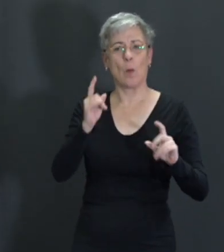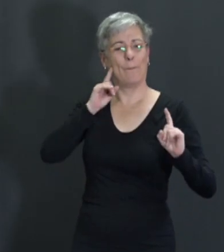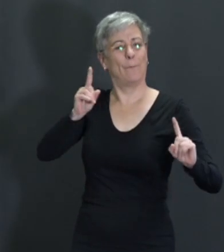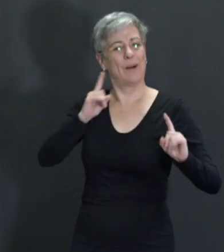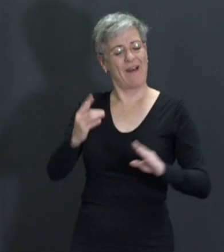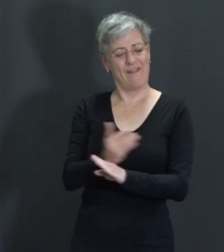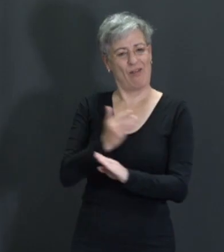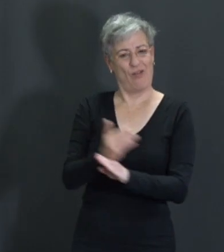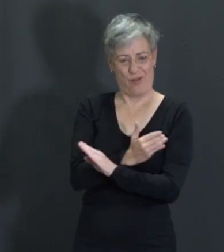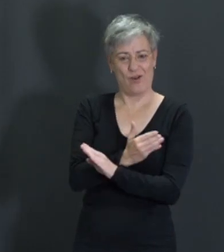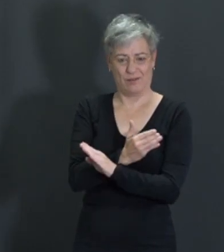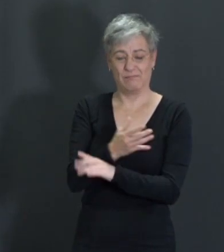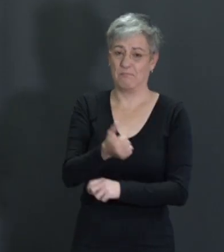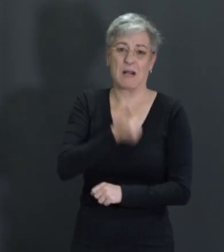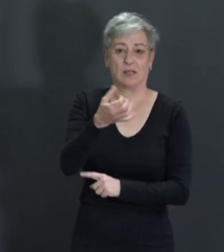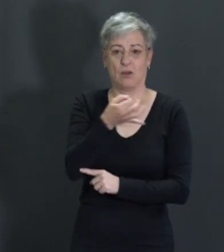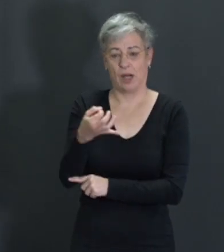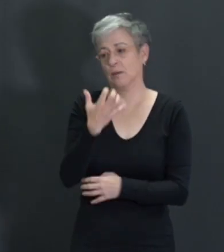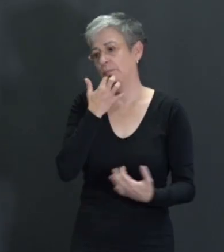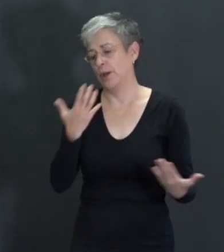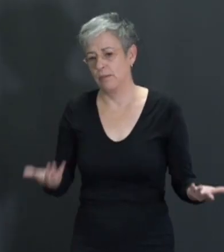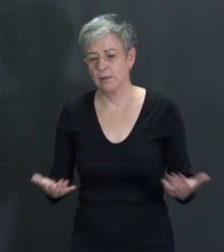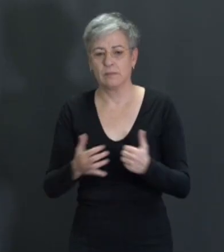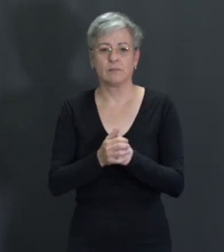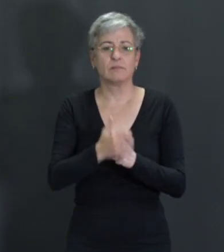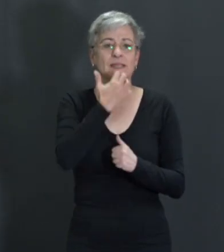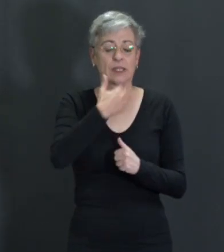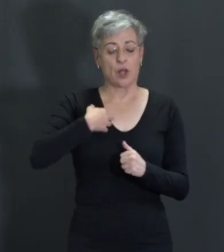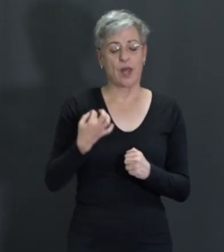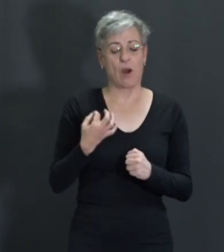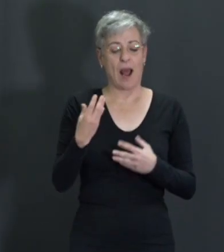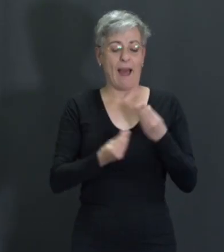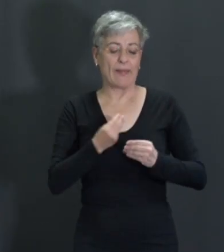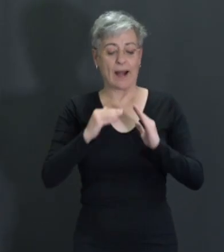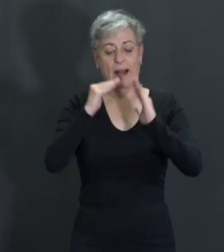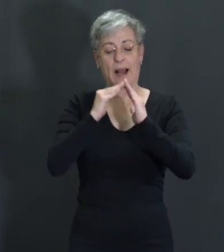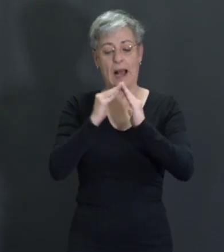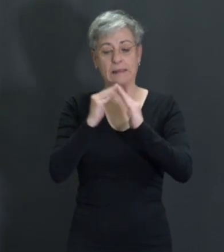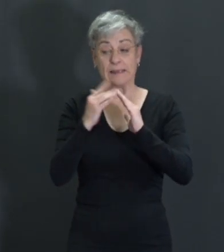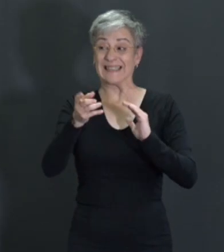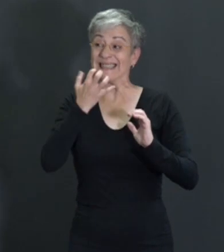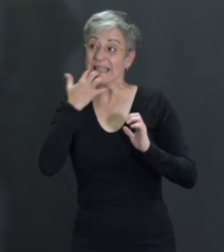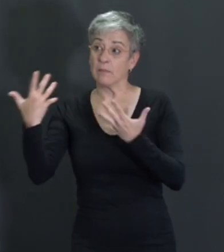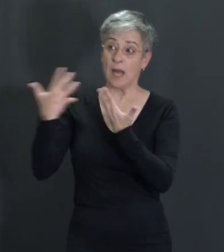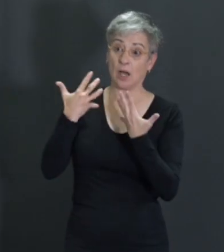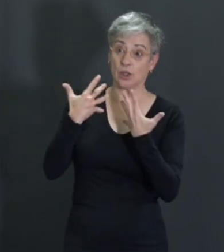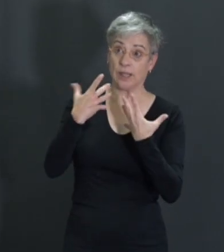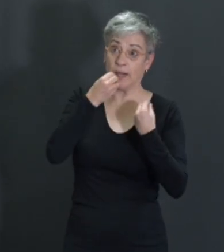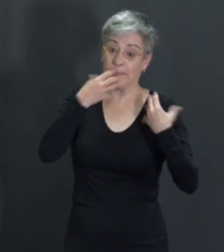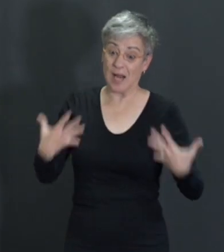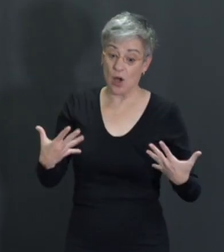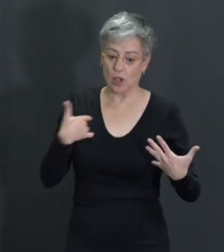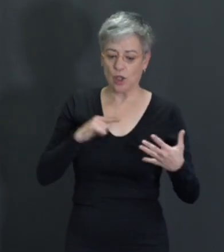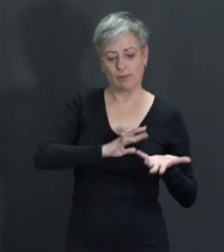máxima eficacia. Si yo tengo que hacer arreglos en mi casa y estoy bien orientada, podré vivir más tiempo en mi